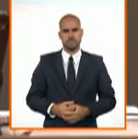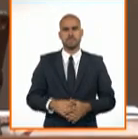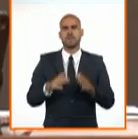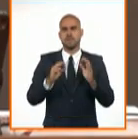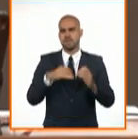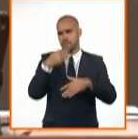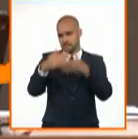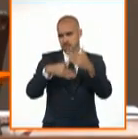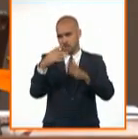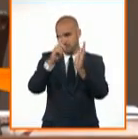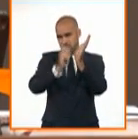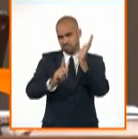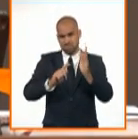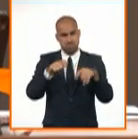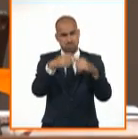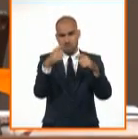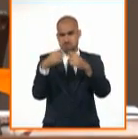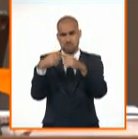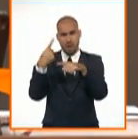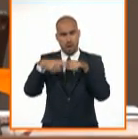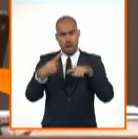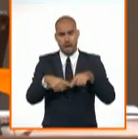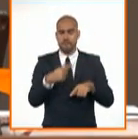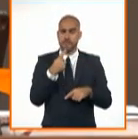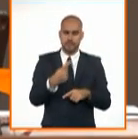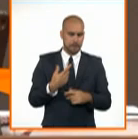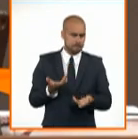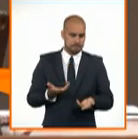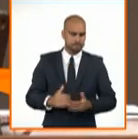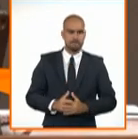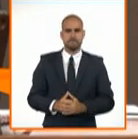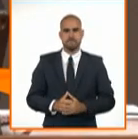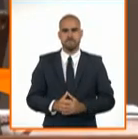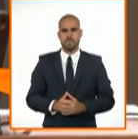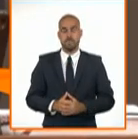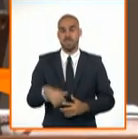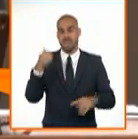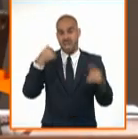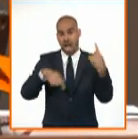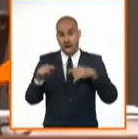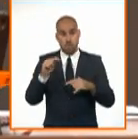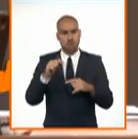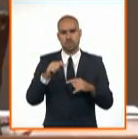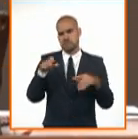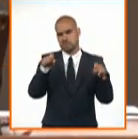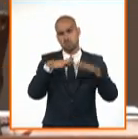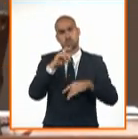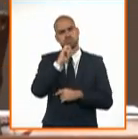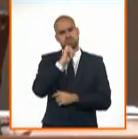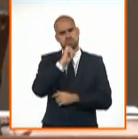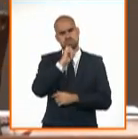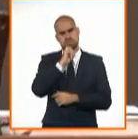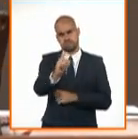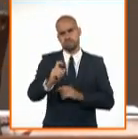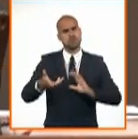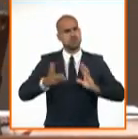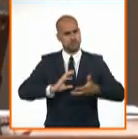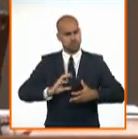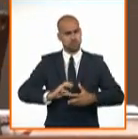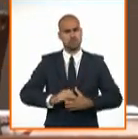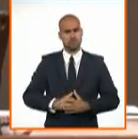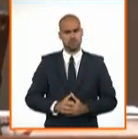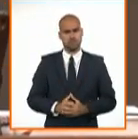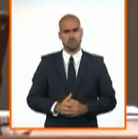explicar lo siguiente primero estamos atravesando una compleja situación que incide fundamentalmente en